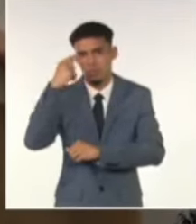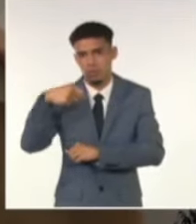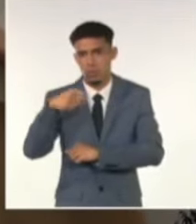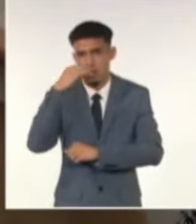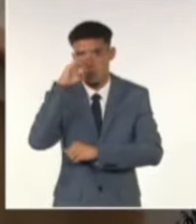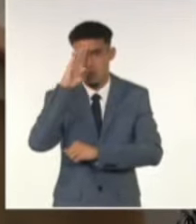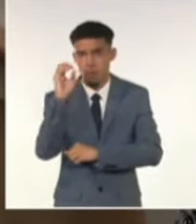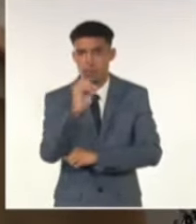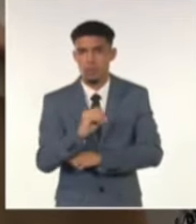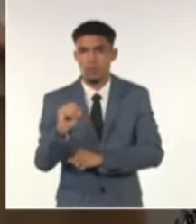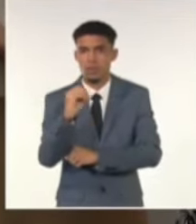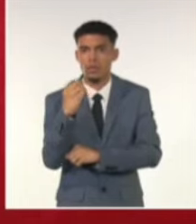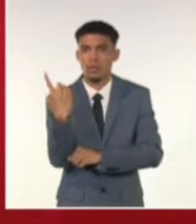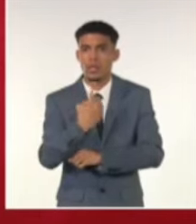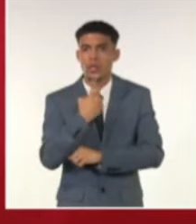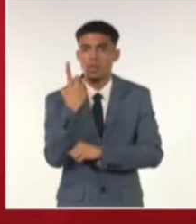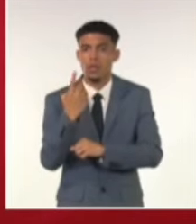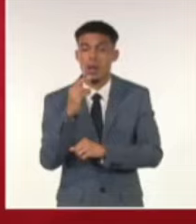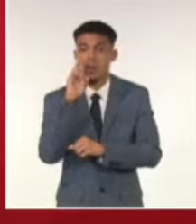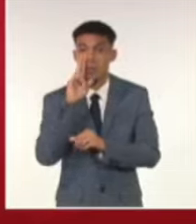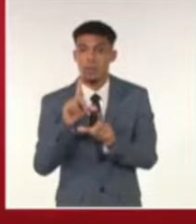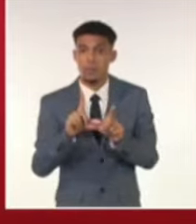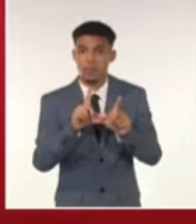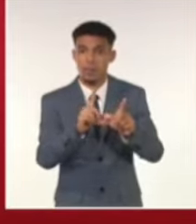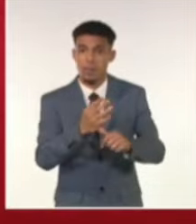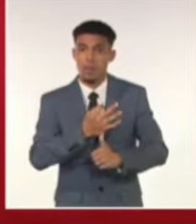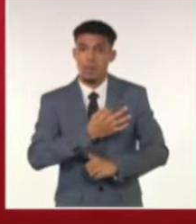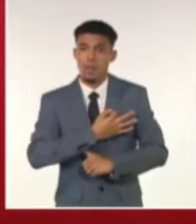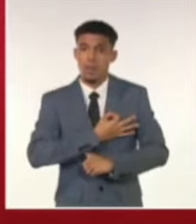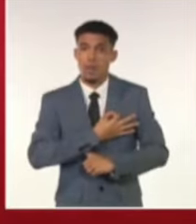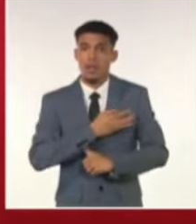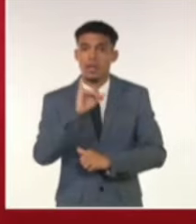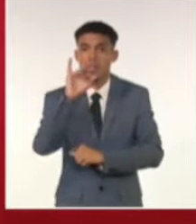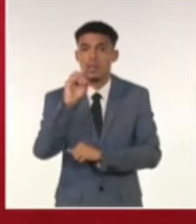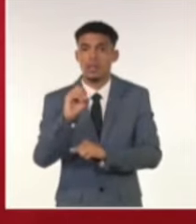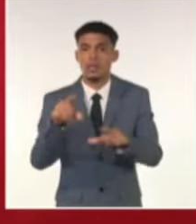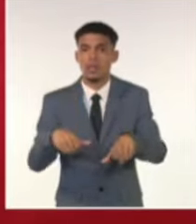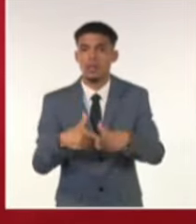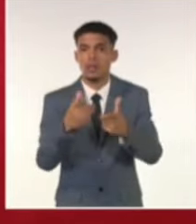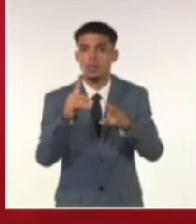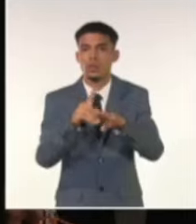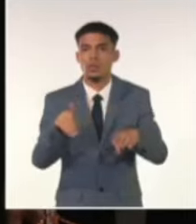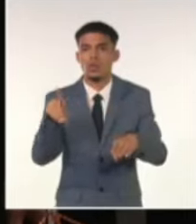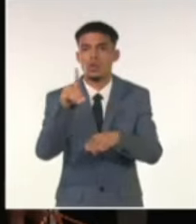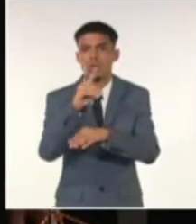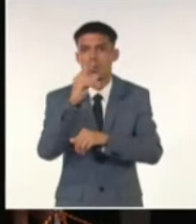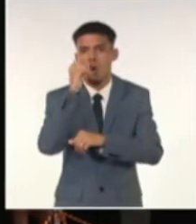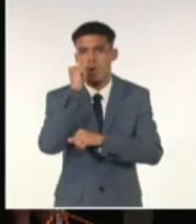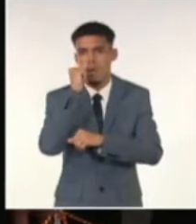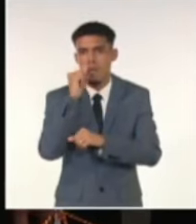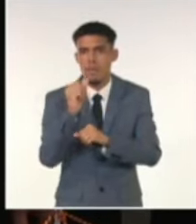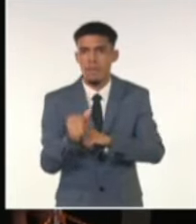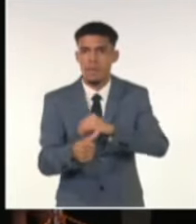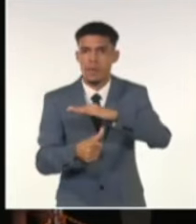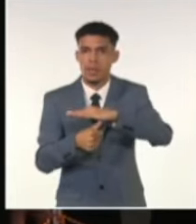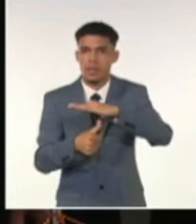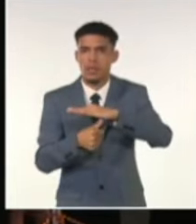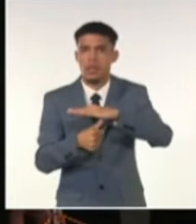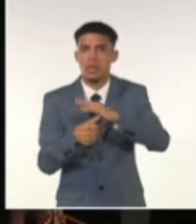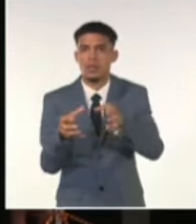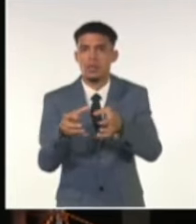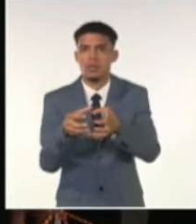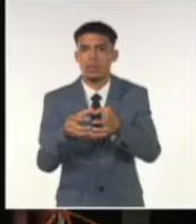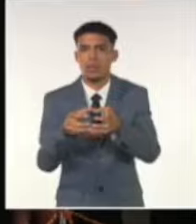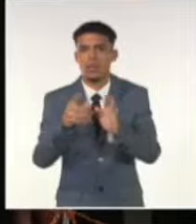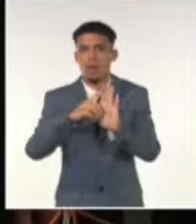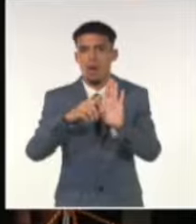Organización Nacional otorgó la medalla 60 aniversario al doctor Doc Nong Tin, presidente de la Federación de